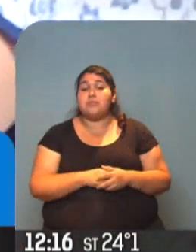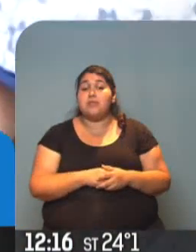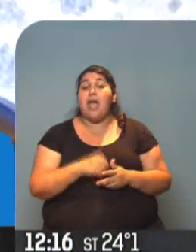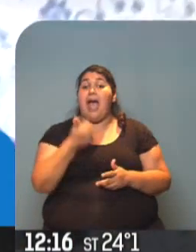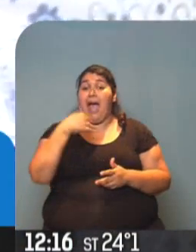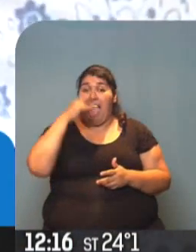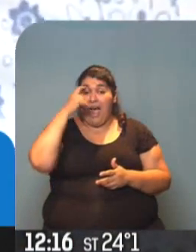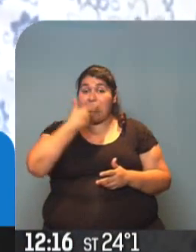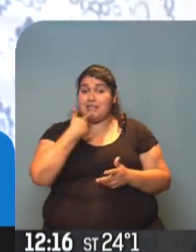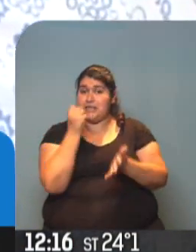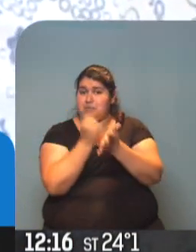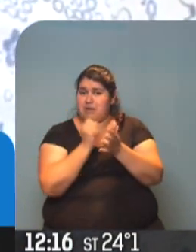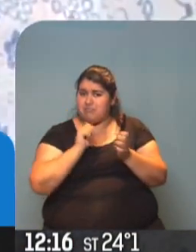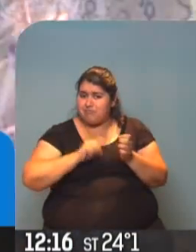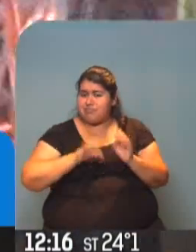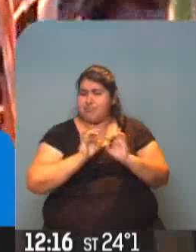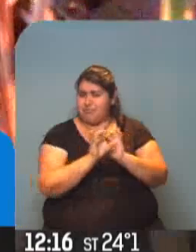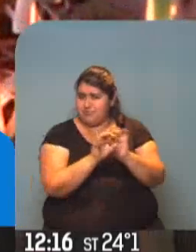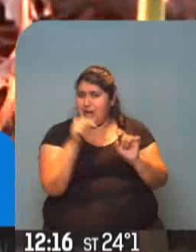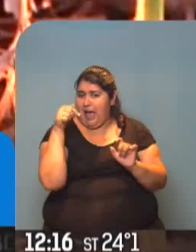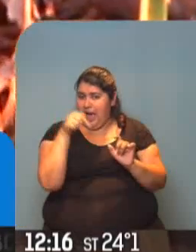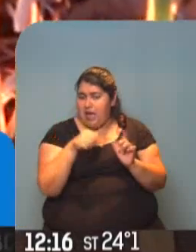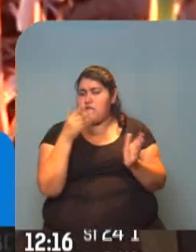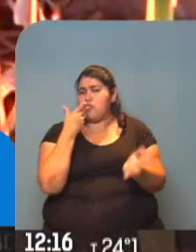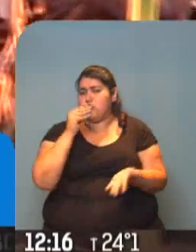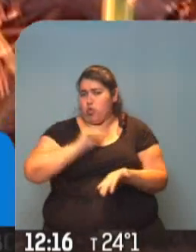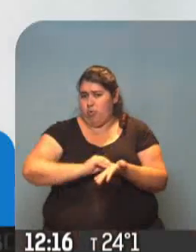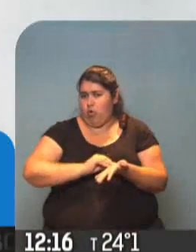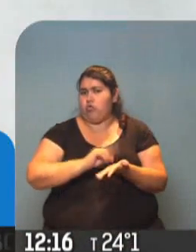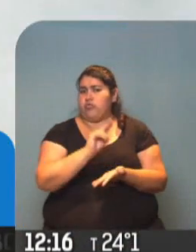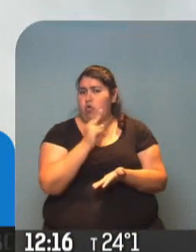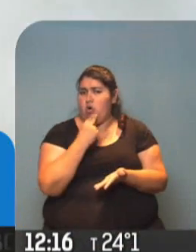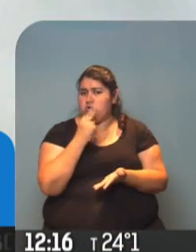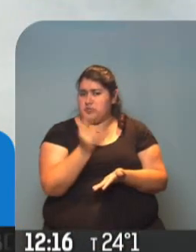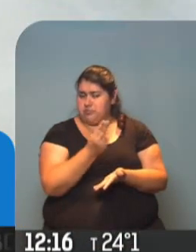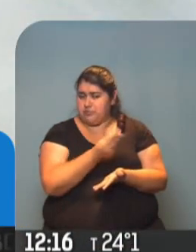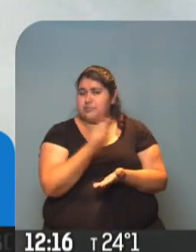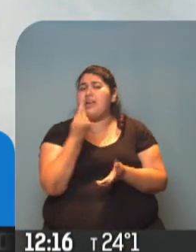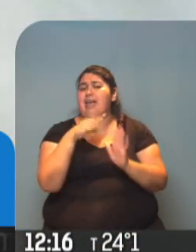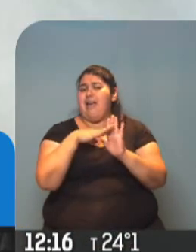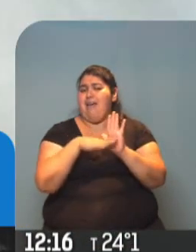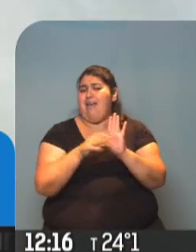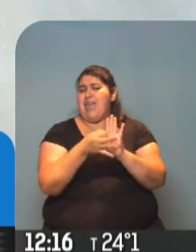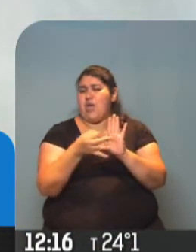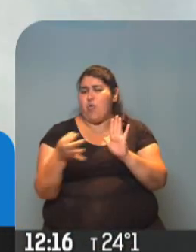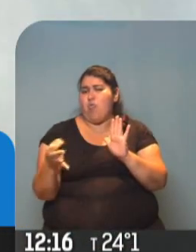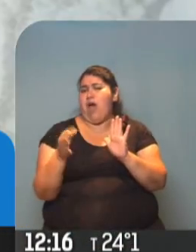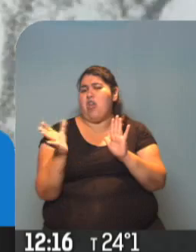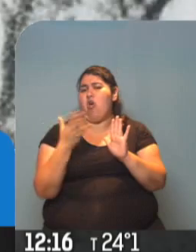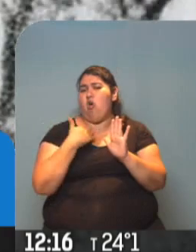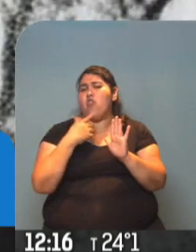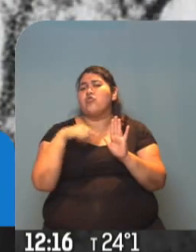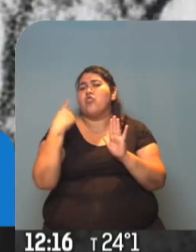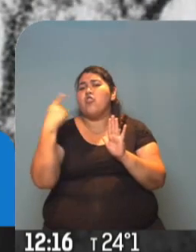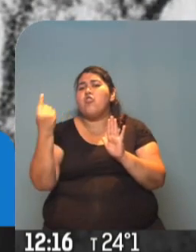en Epuyén, donde se declaró el alerta sanitaria y provocó 11 muertes, tiene síntomas similares al resto de las cepas